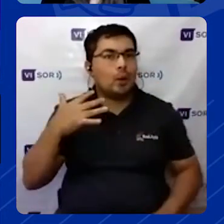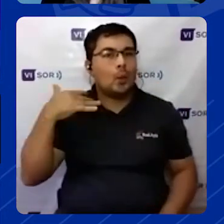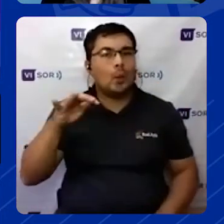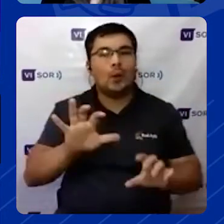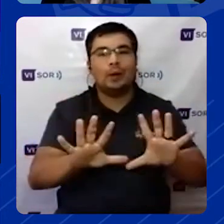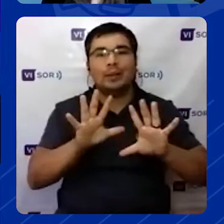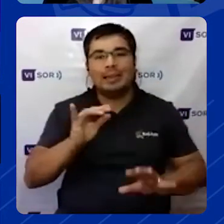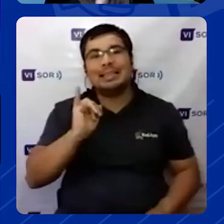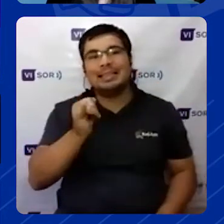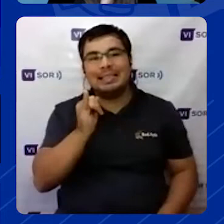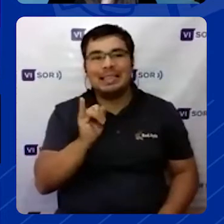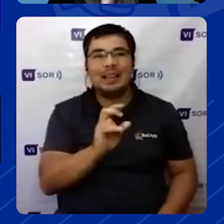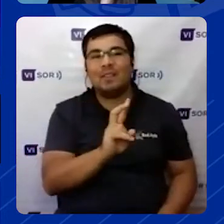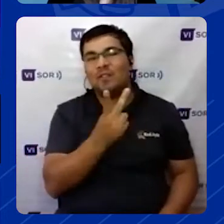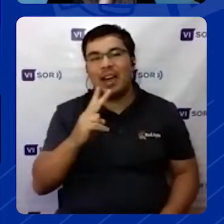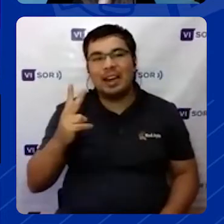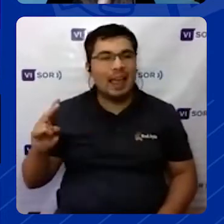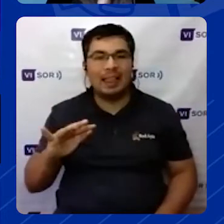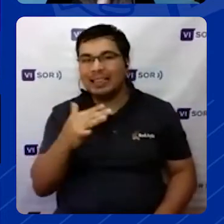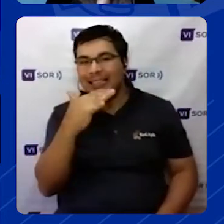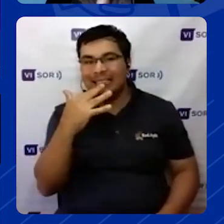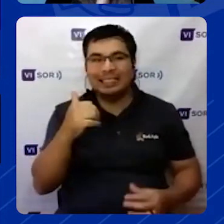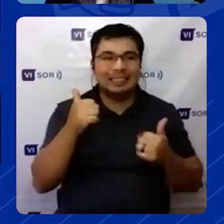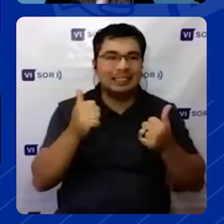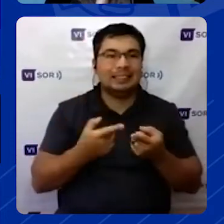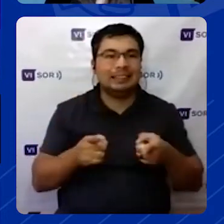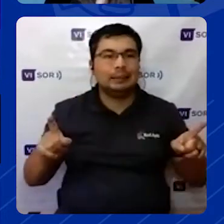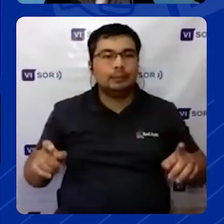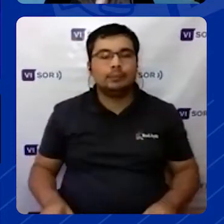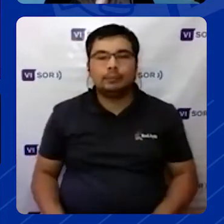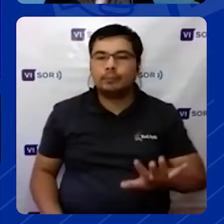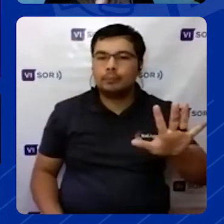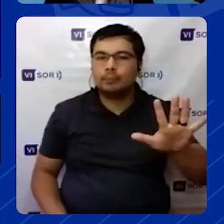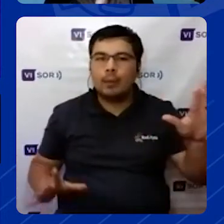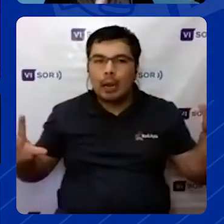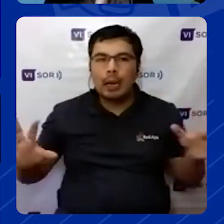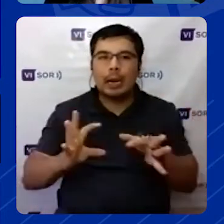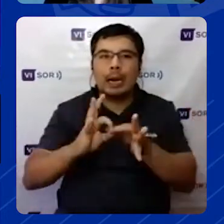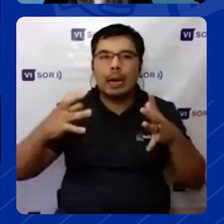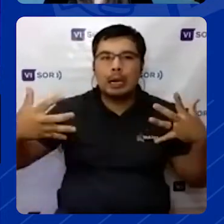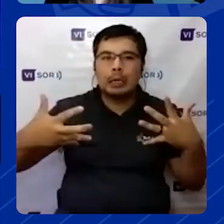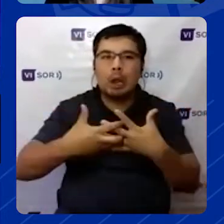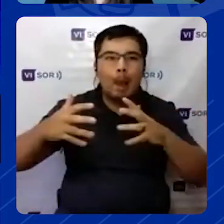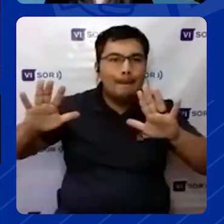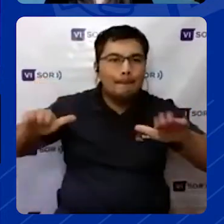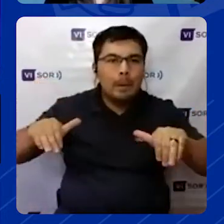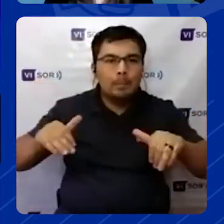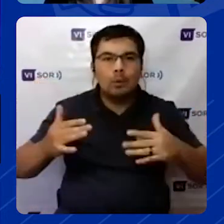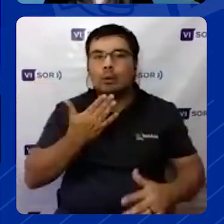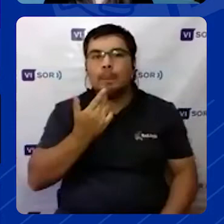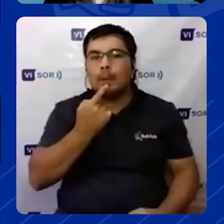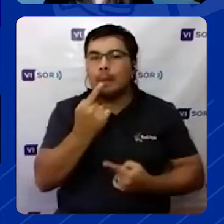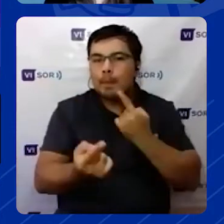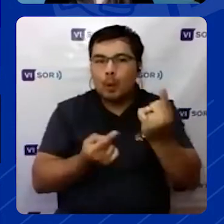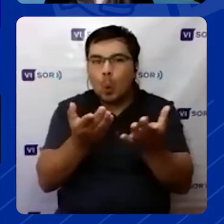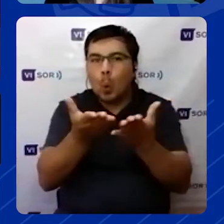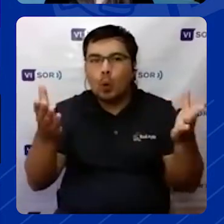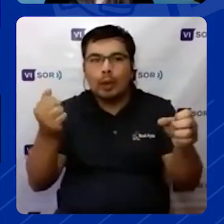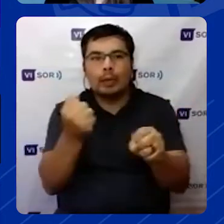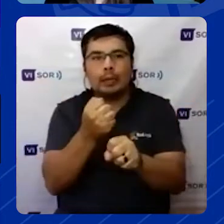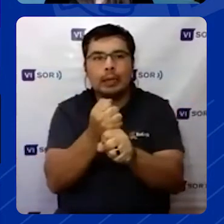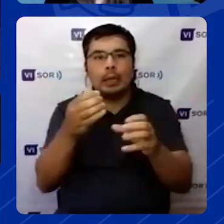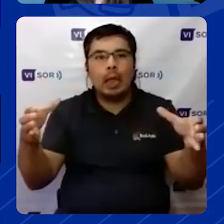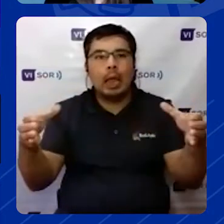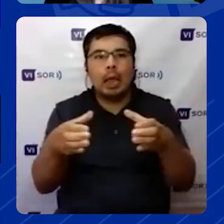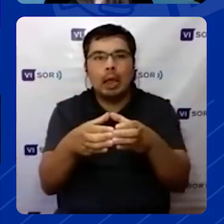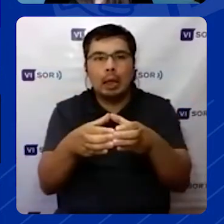Variadas, muy variadas, de verdad. Relacionado un poco con lo mismo, también preguntan que cómo ha sido el trabajo de ustedes para llegar a las